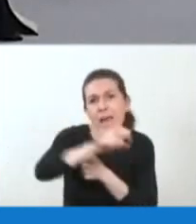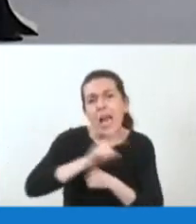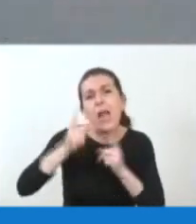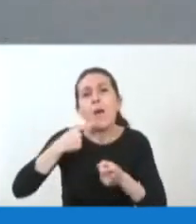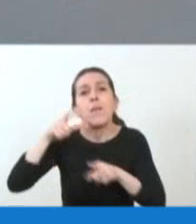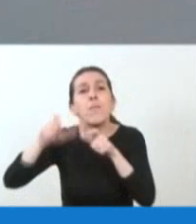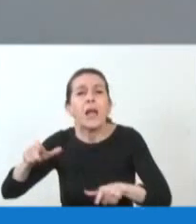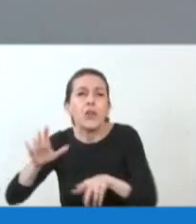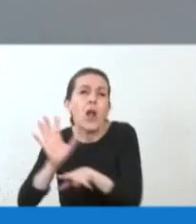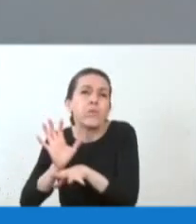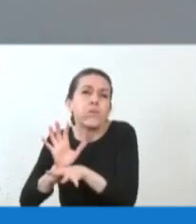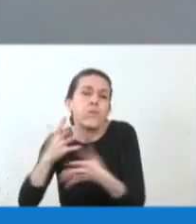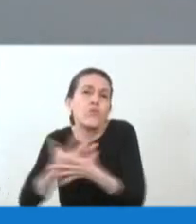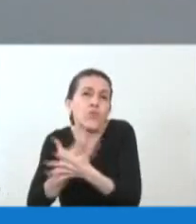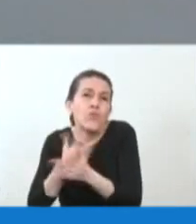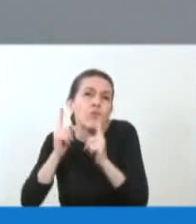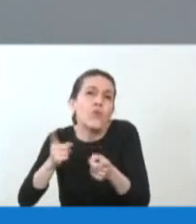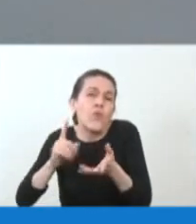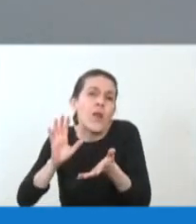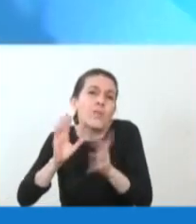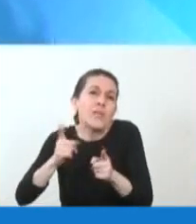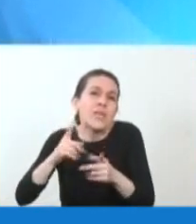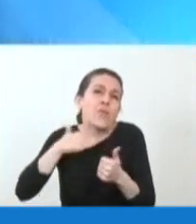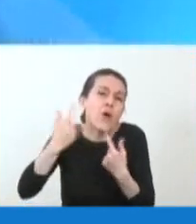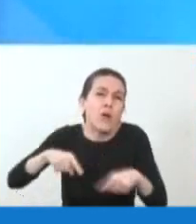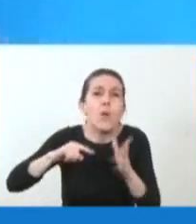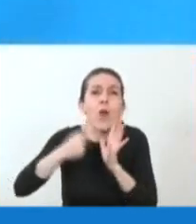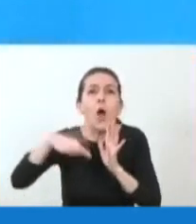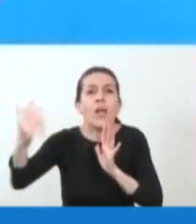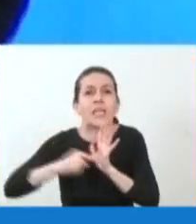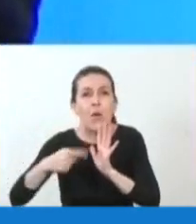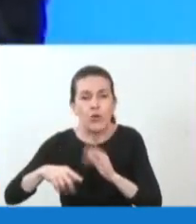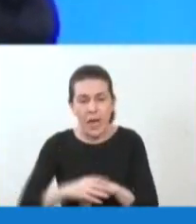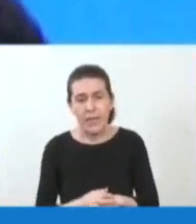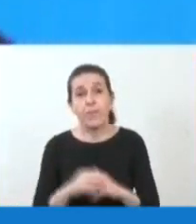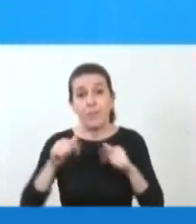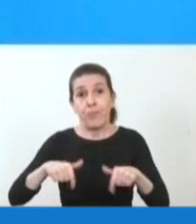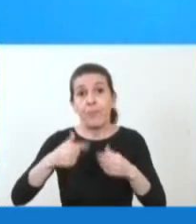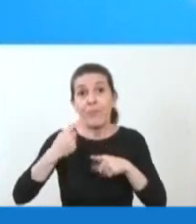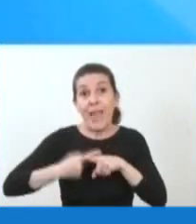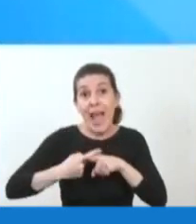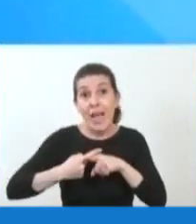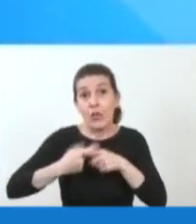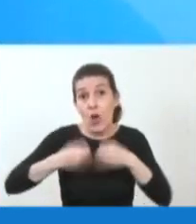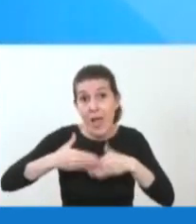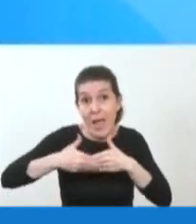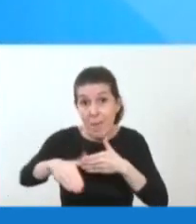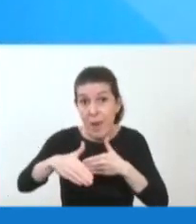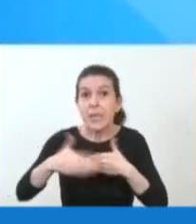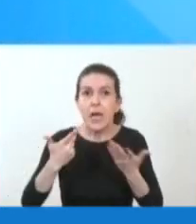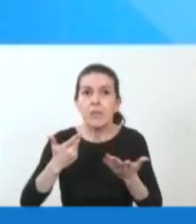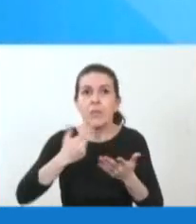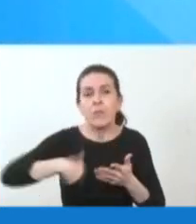de la inseguridad en la provincia de buenos aires en el inicio de este acto nos